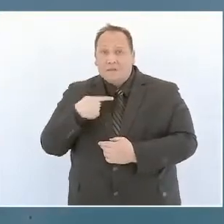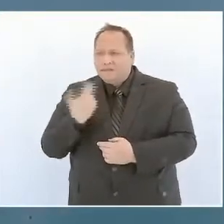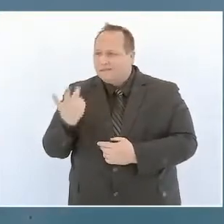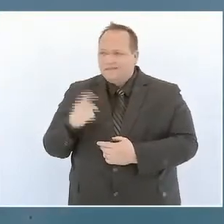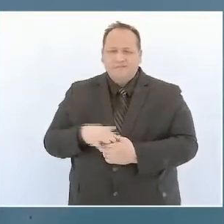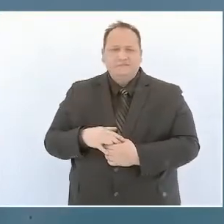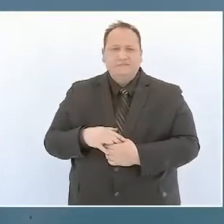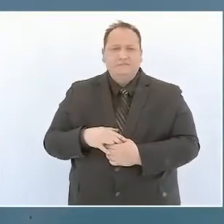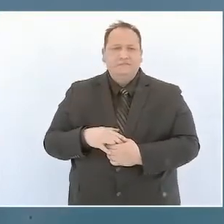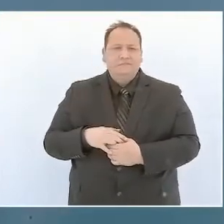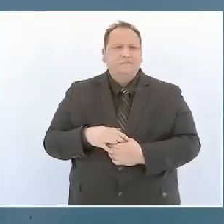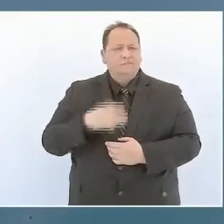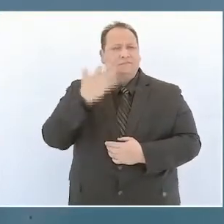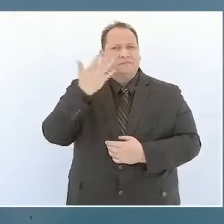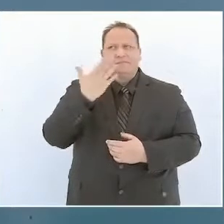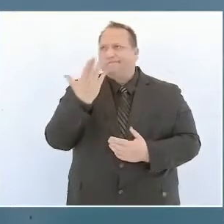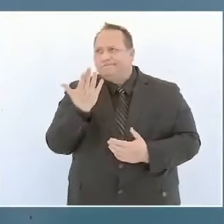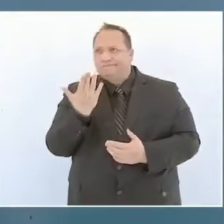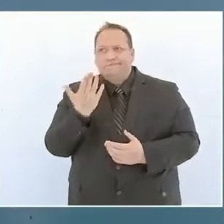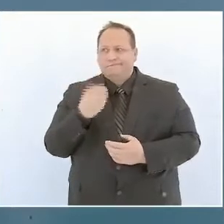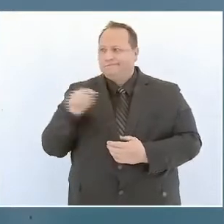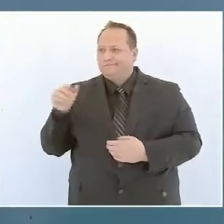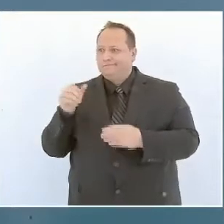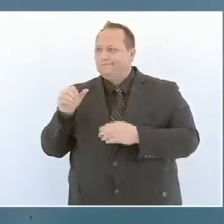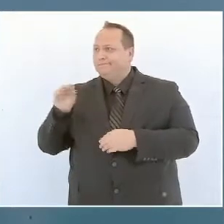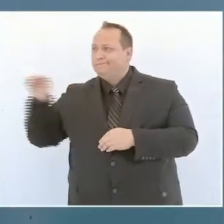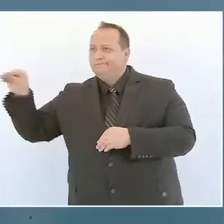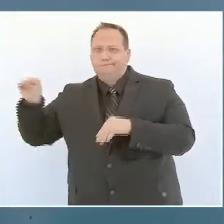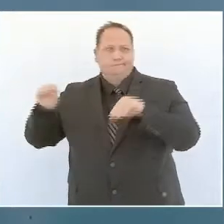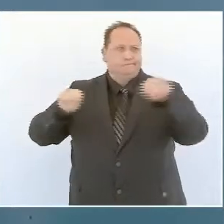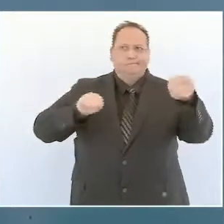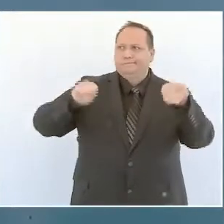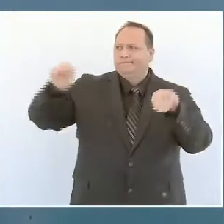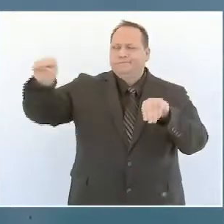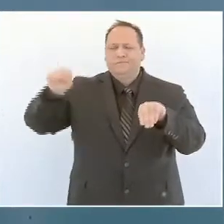tenga que trasladarse